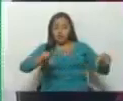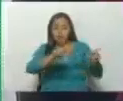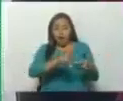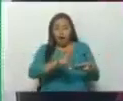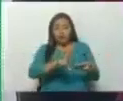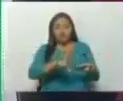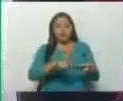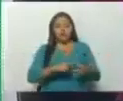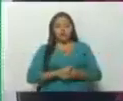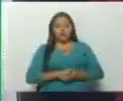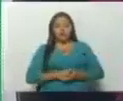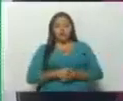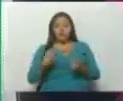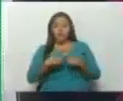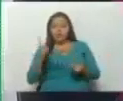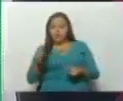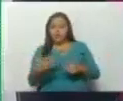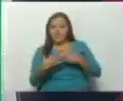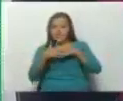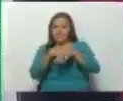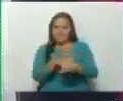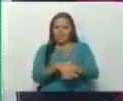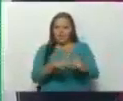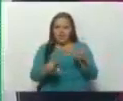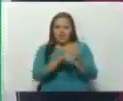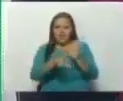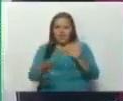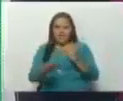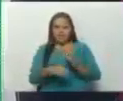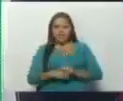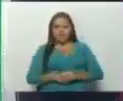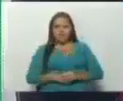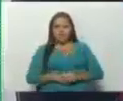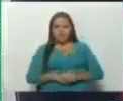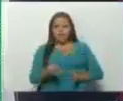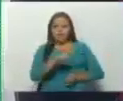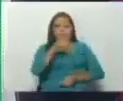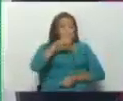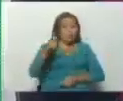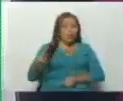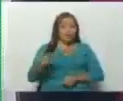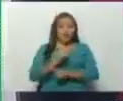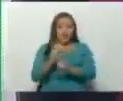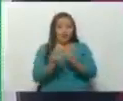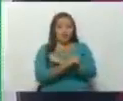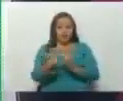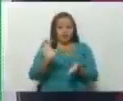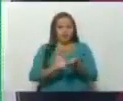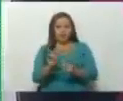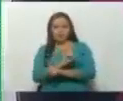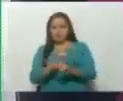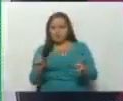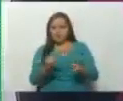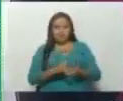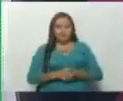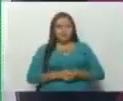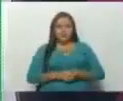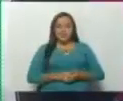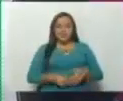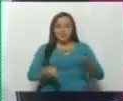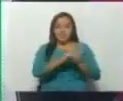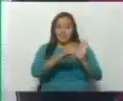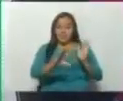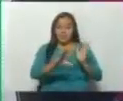pero también esa integridad y ese derecho no es convertir a un pueblo en ciudad. Claro. Es que los derechos que integran la